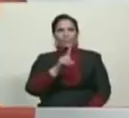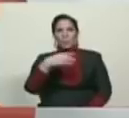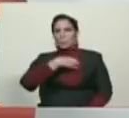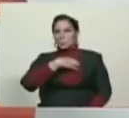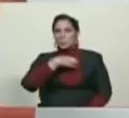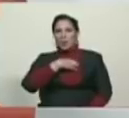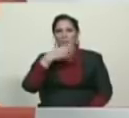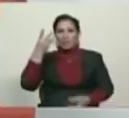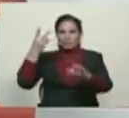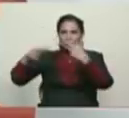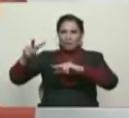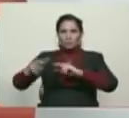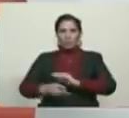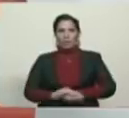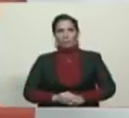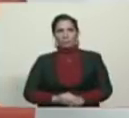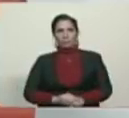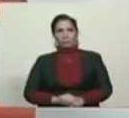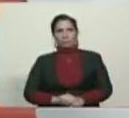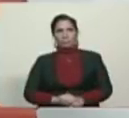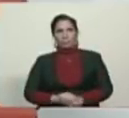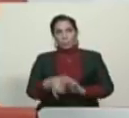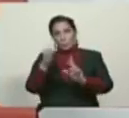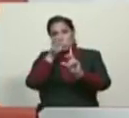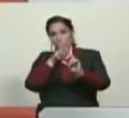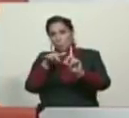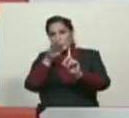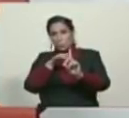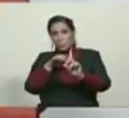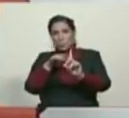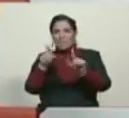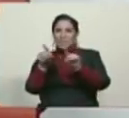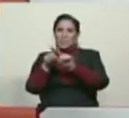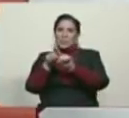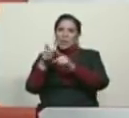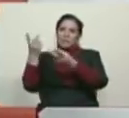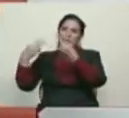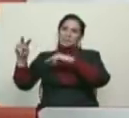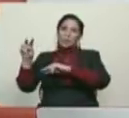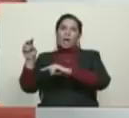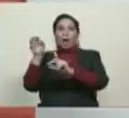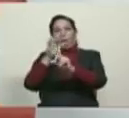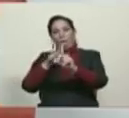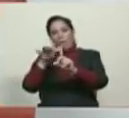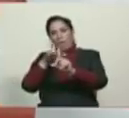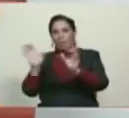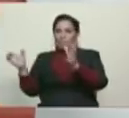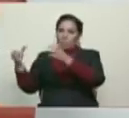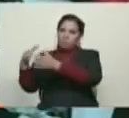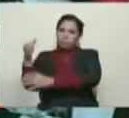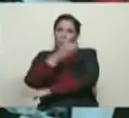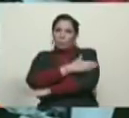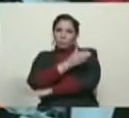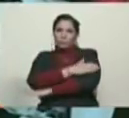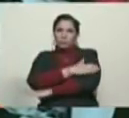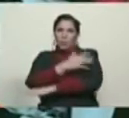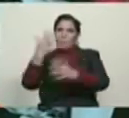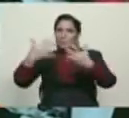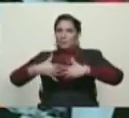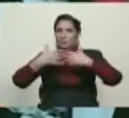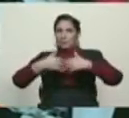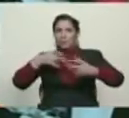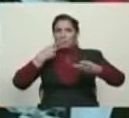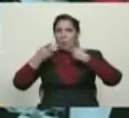seguir traicionando, como lo traicionaron las cúpulas de empresariales, políticas del